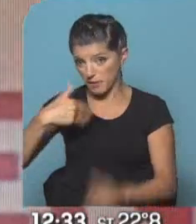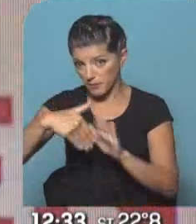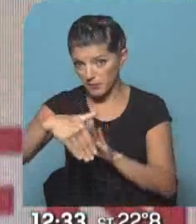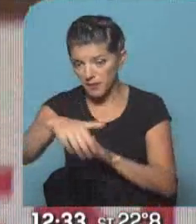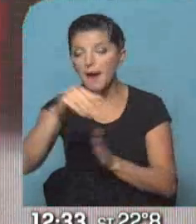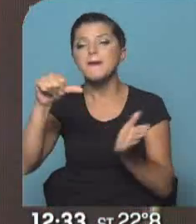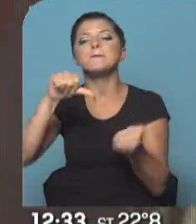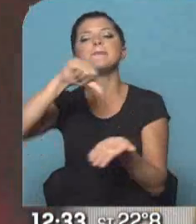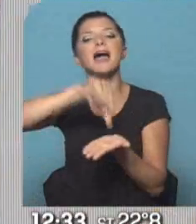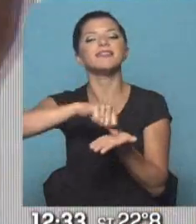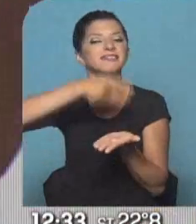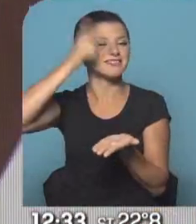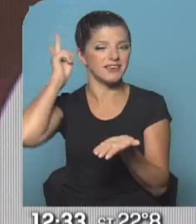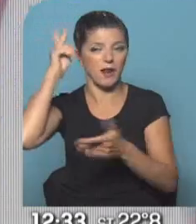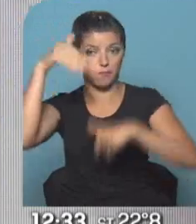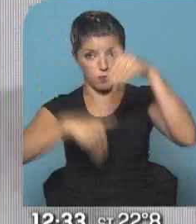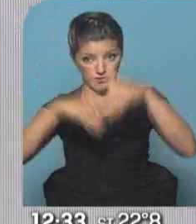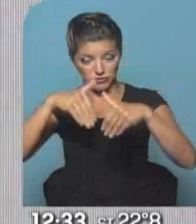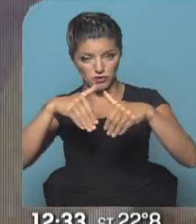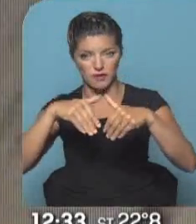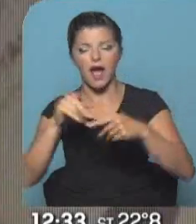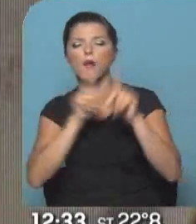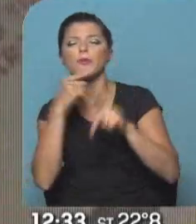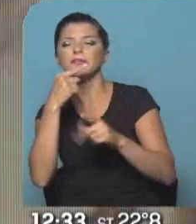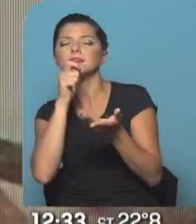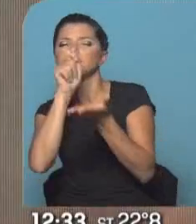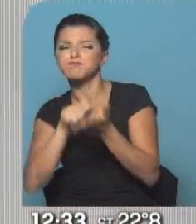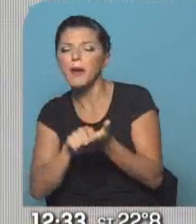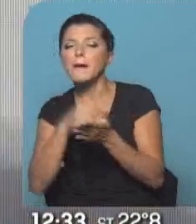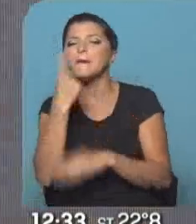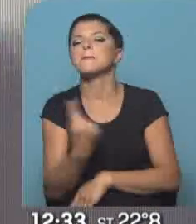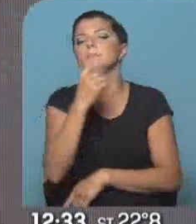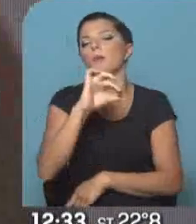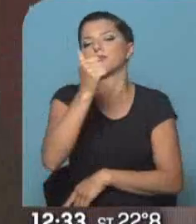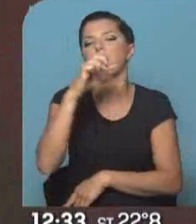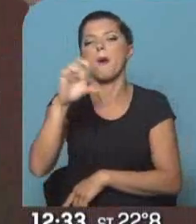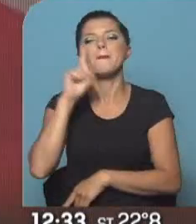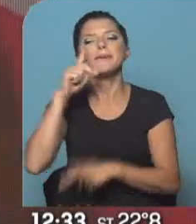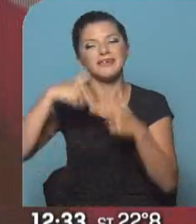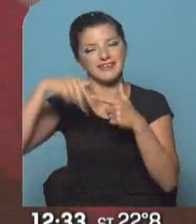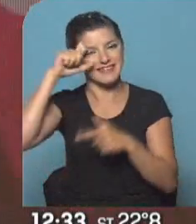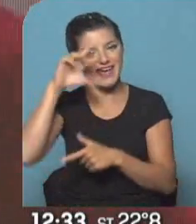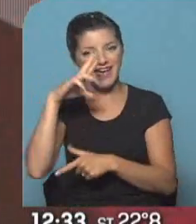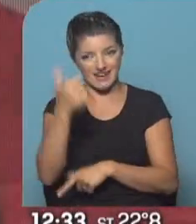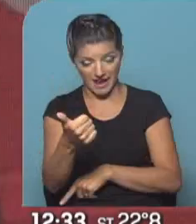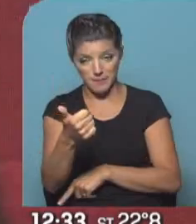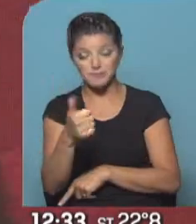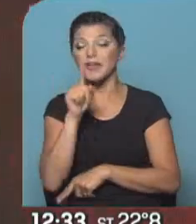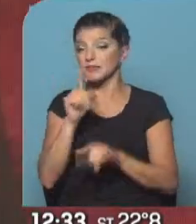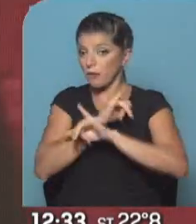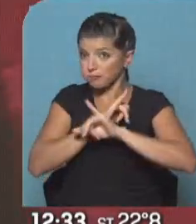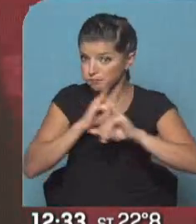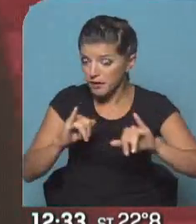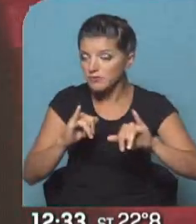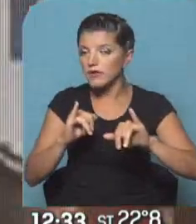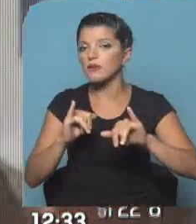Piñera sigue liderando las encuestas, pero todo indica que habrá segunda vuelta. El exmandatario conservador ya anunció que dará marcha